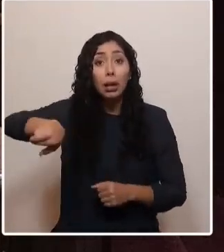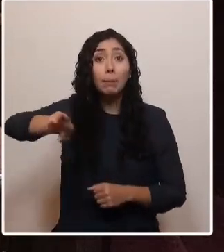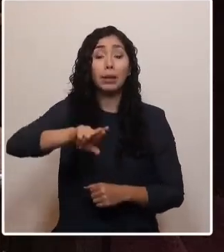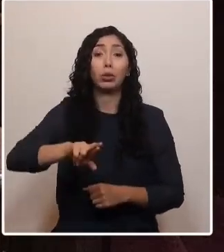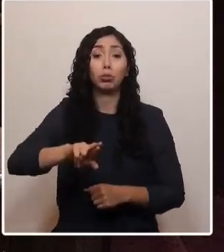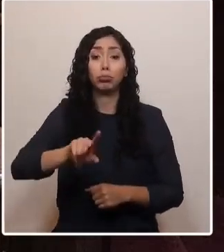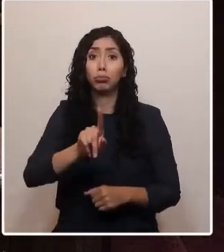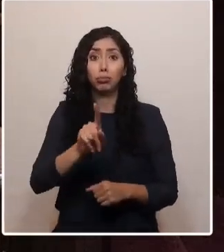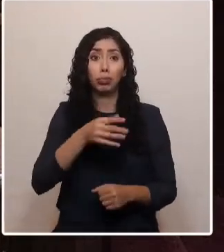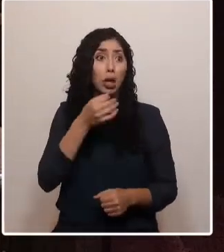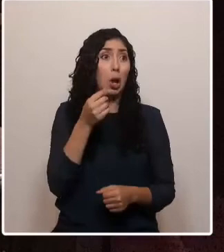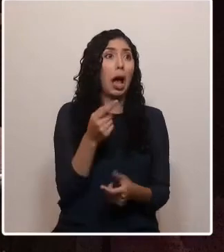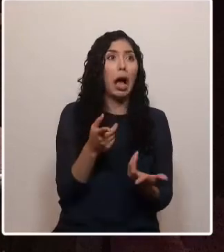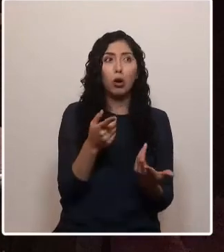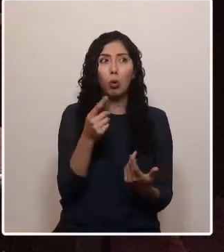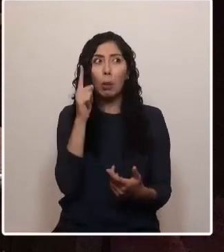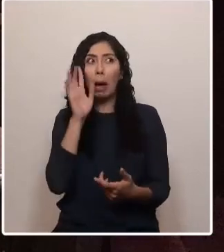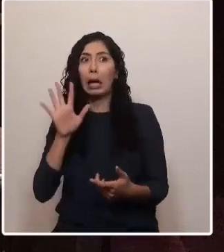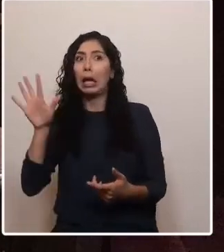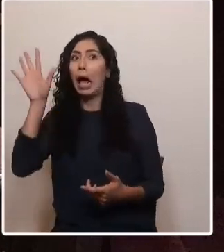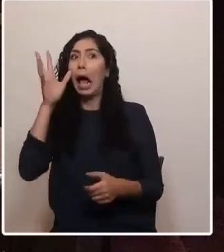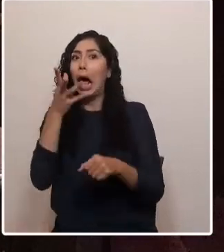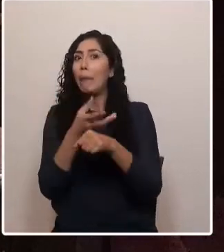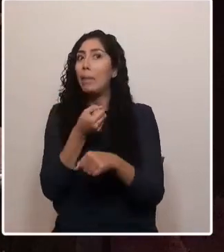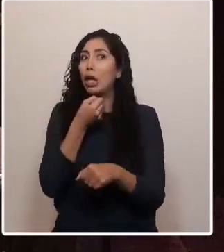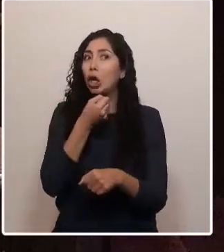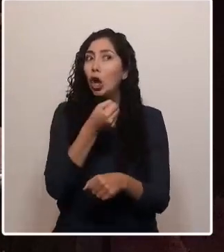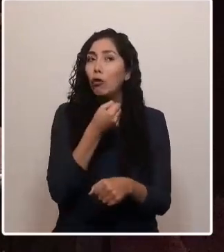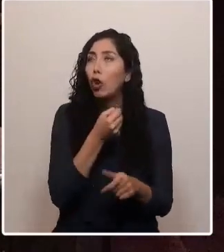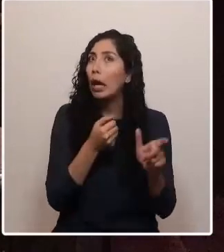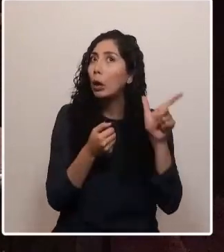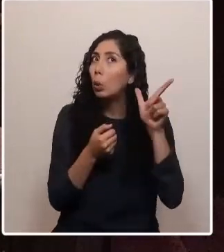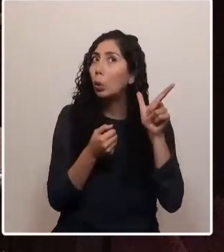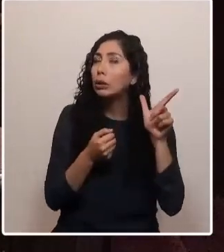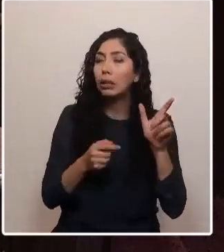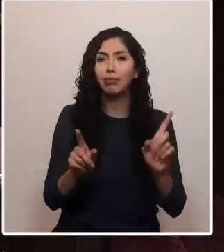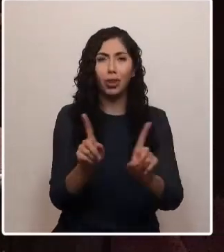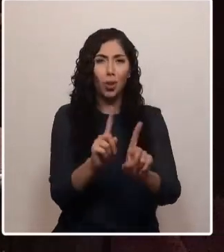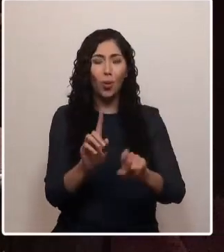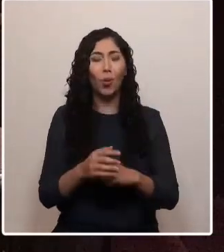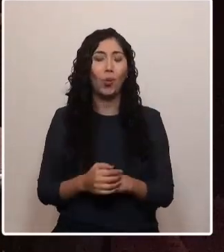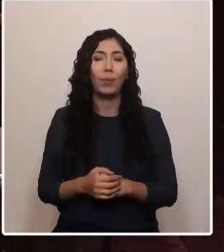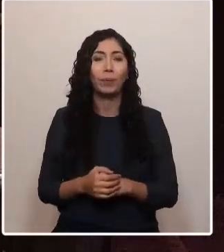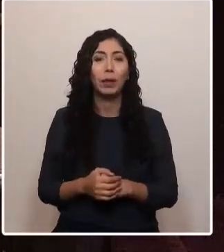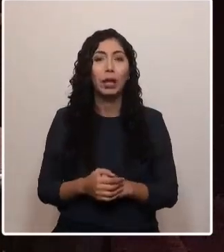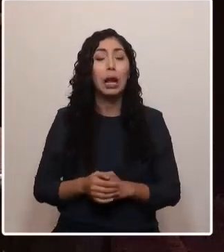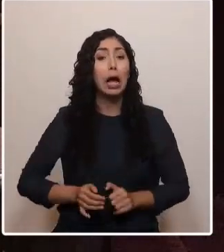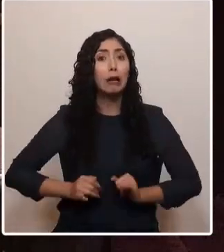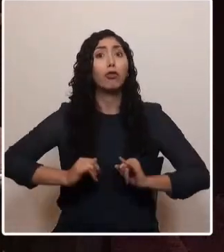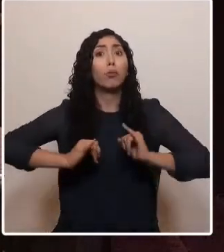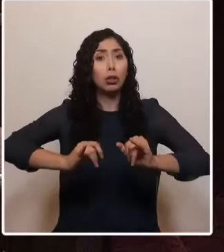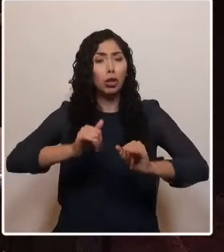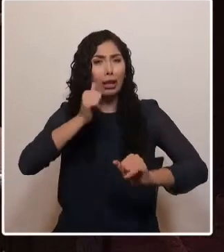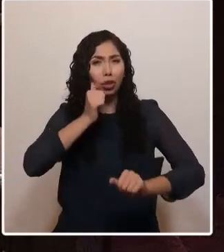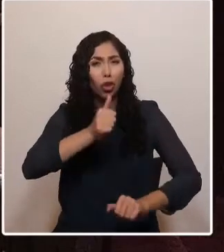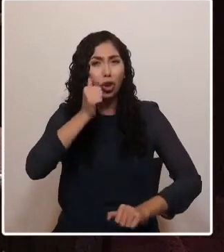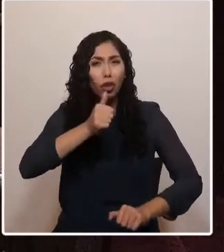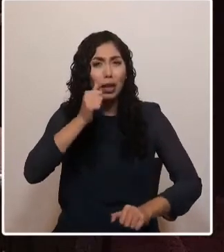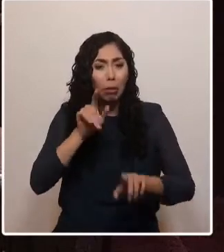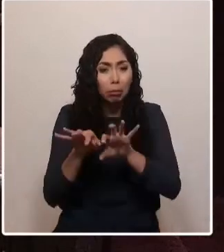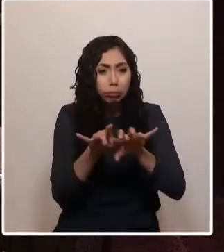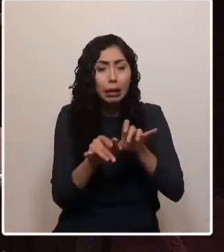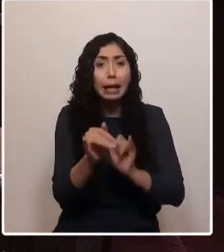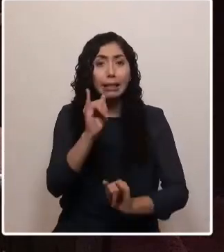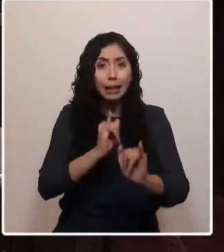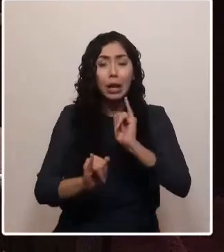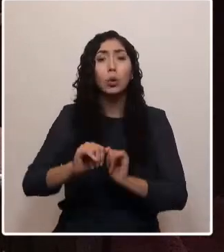teorías conspiranoicas, de que hay un micrófono que se active y que escucha nuestras preferencias. Estamos hablando de la información que día a día entregamos en Internet, nuestras claves